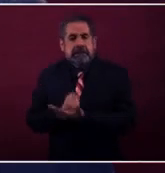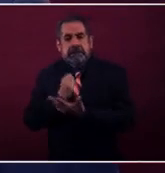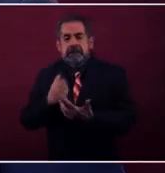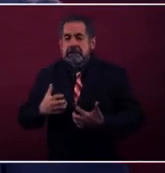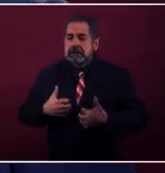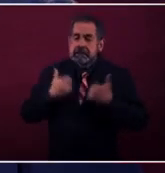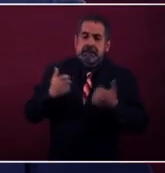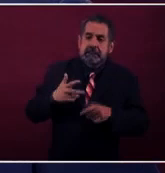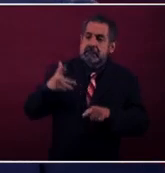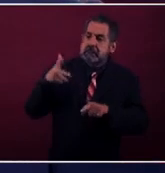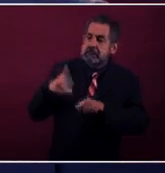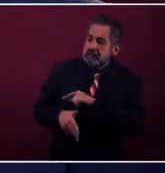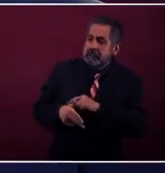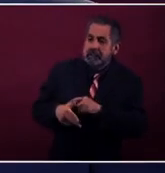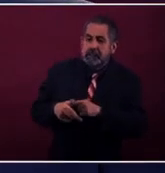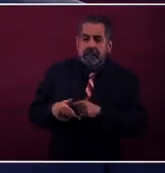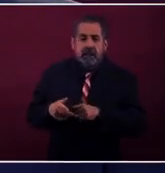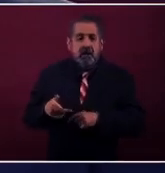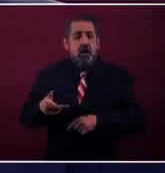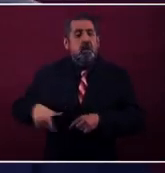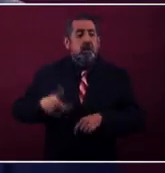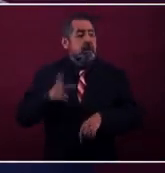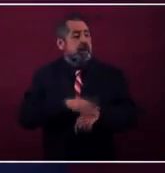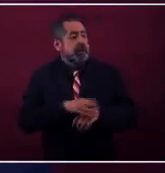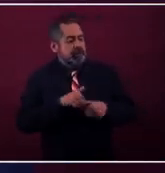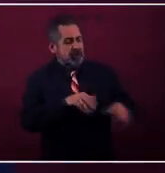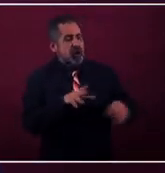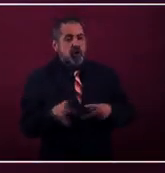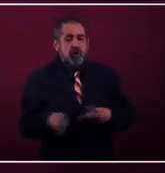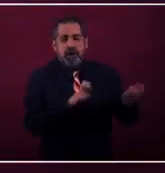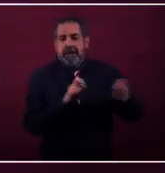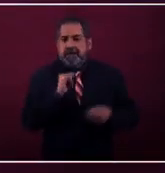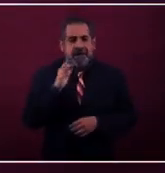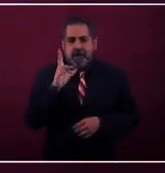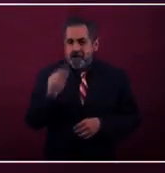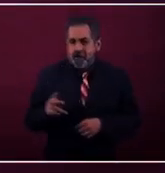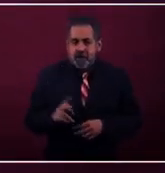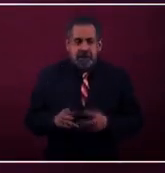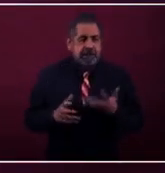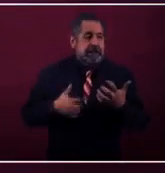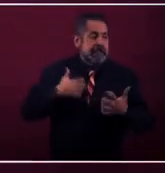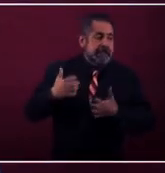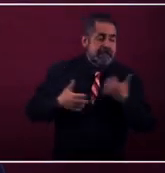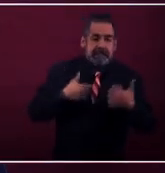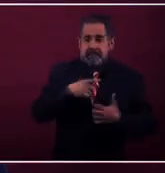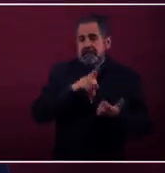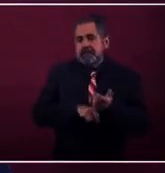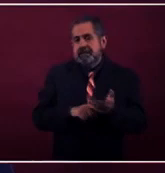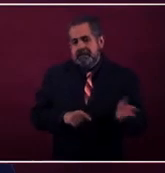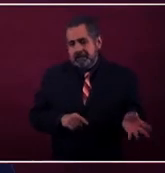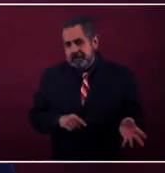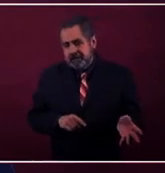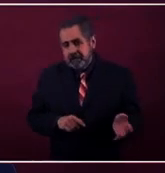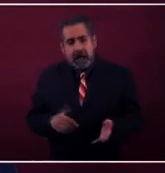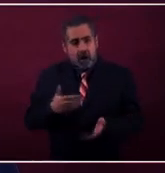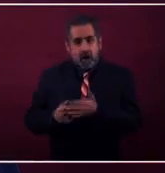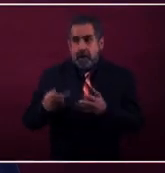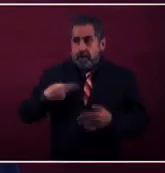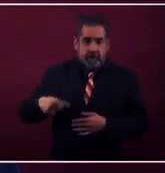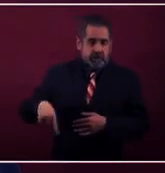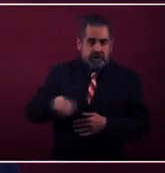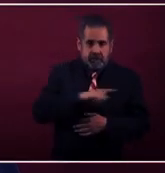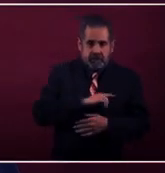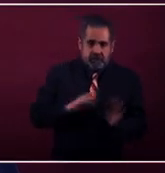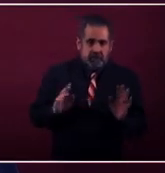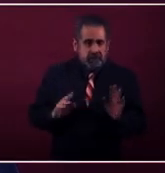se acabó el bandidaje oficial, ya no son ellos los dueños de México, ahora es el pueblo